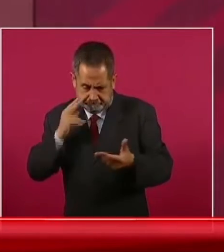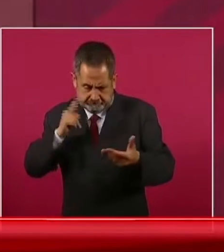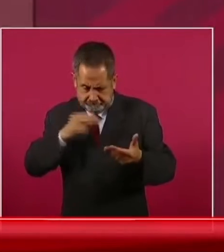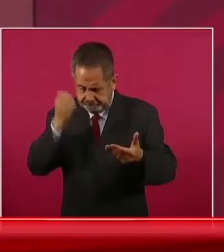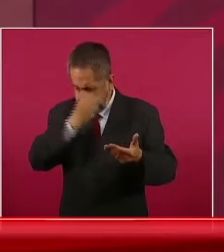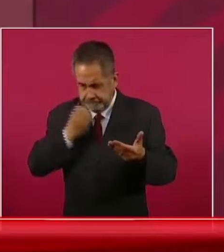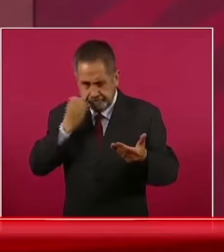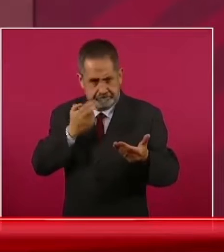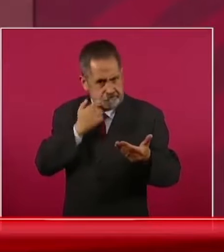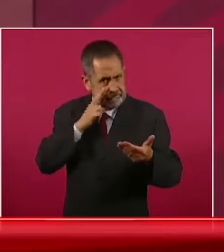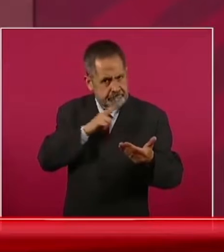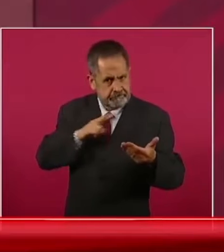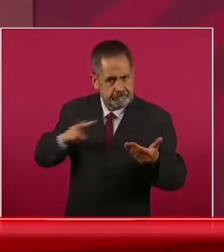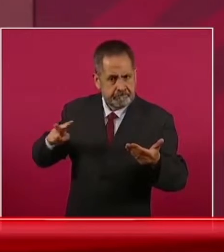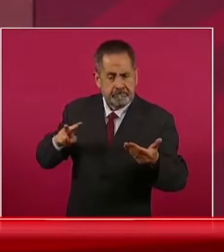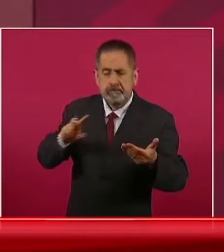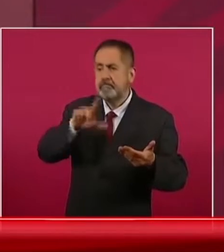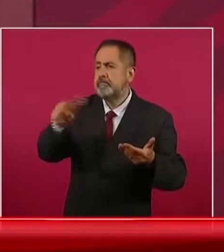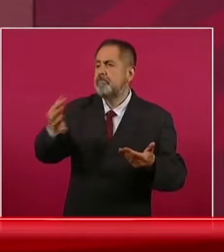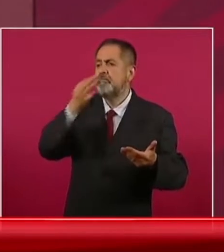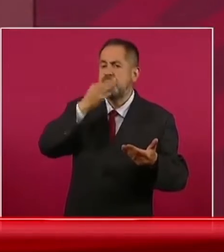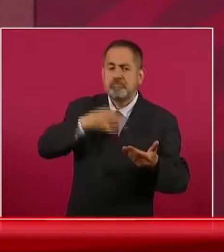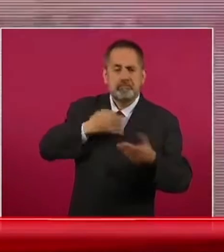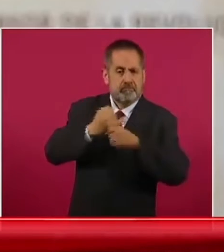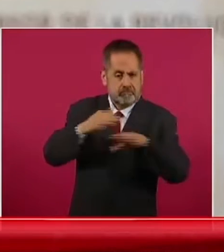ellos tienen que informarnos